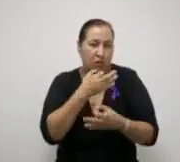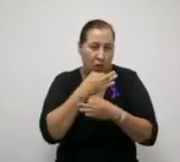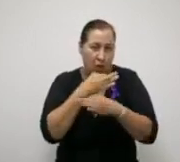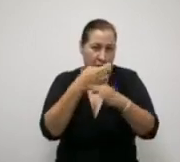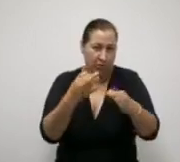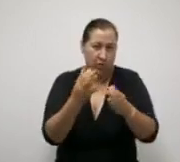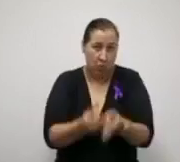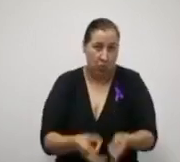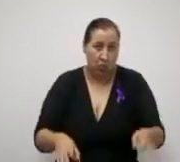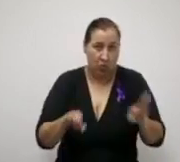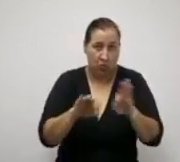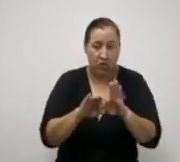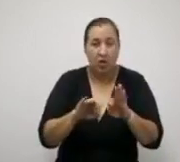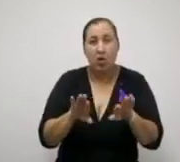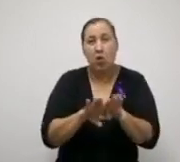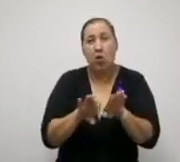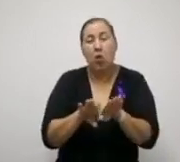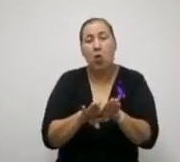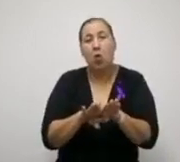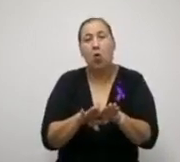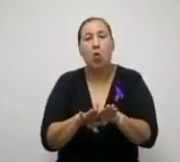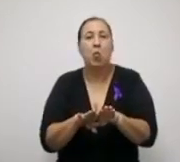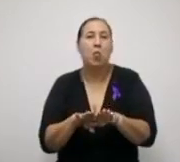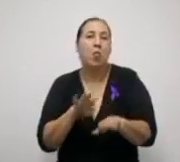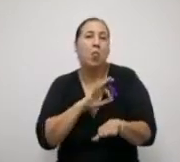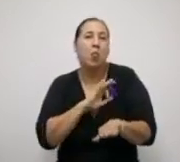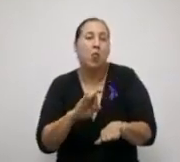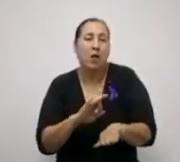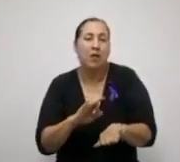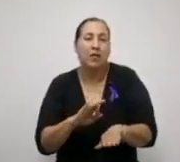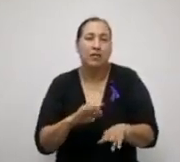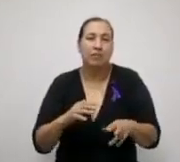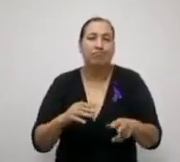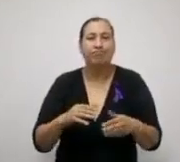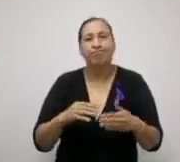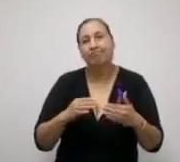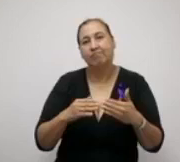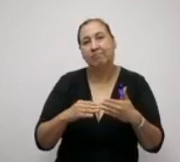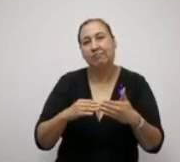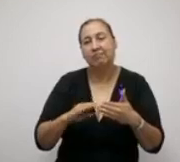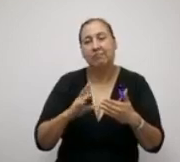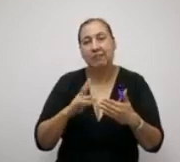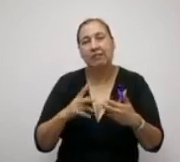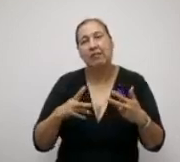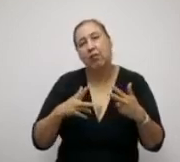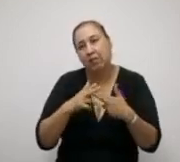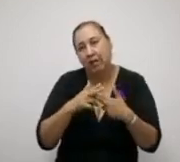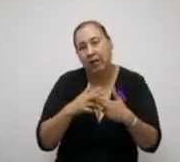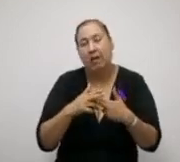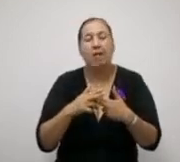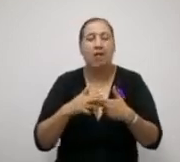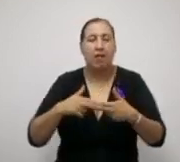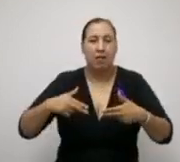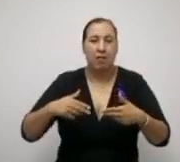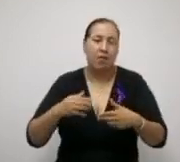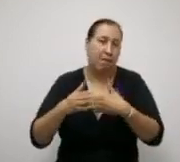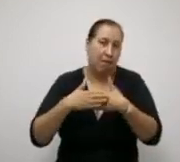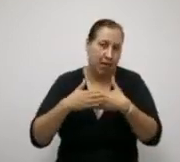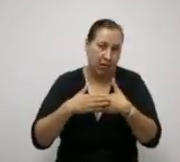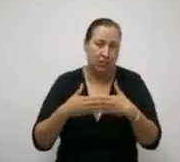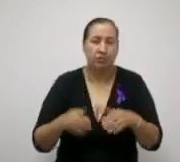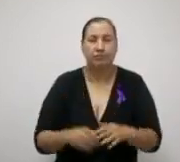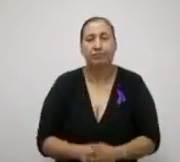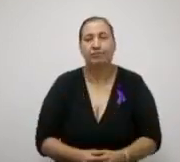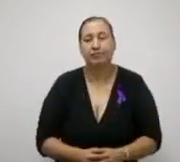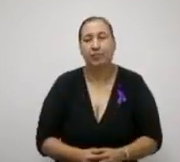importante sobre la interrupción legal del embarazo. Adelante, doctora, y bienvenida. Muchas gracias, doctora. Buenos días, agradezco la